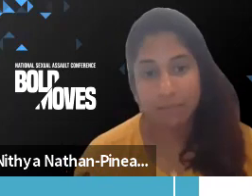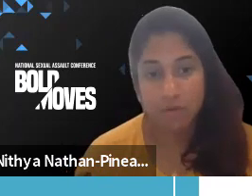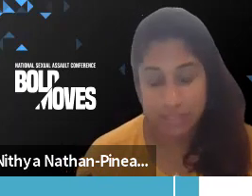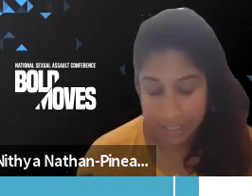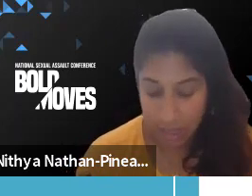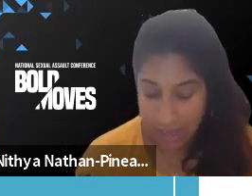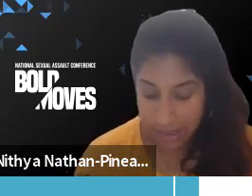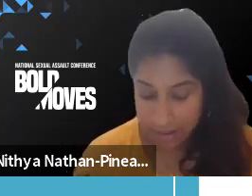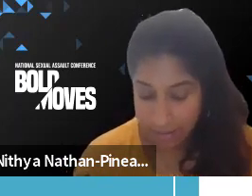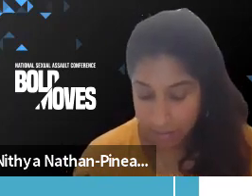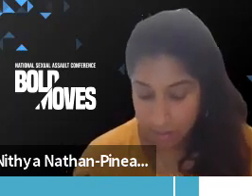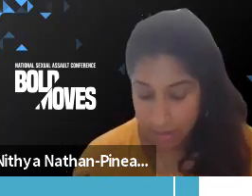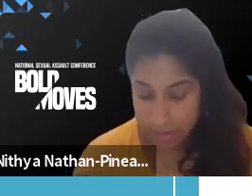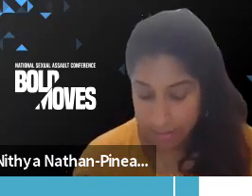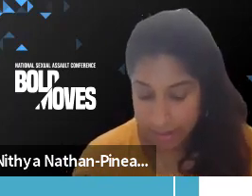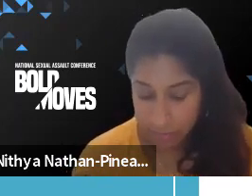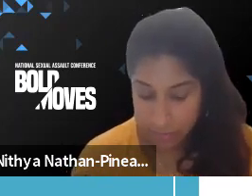También hemos